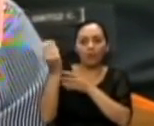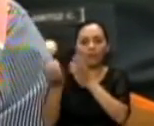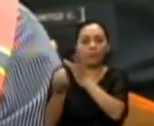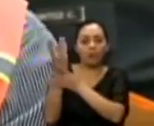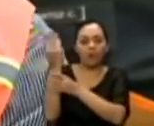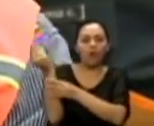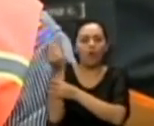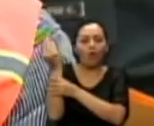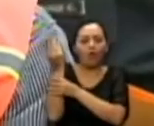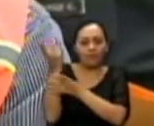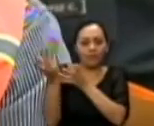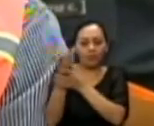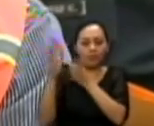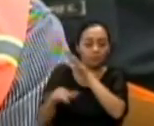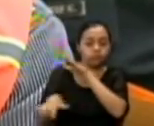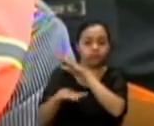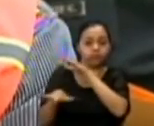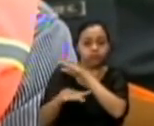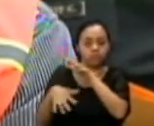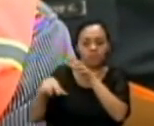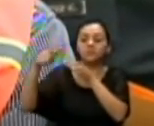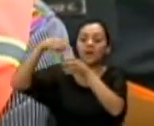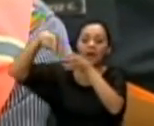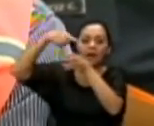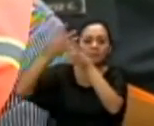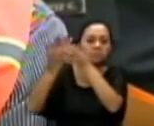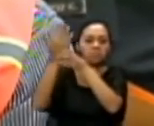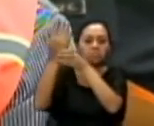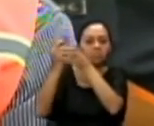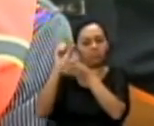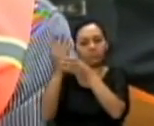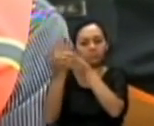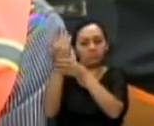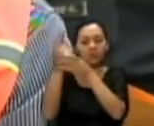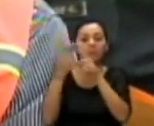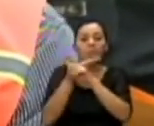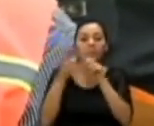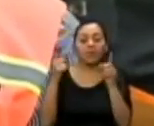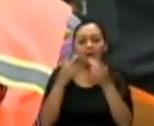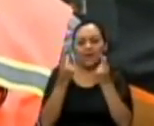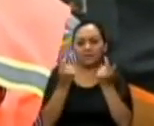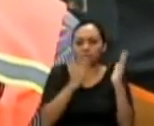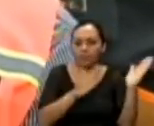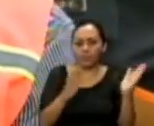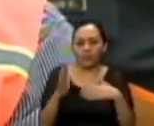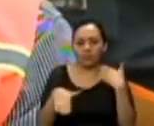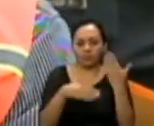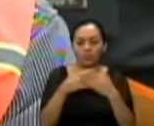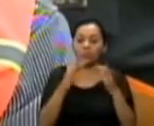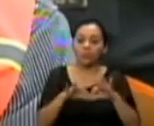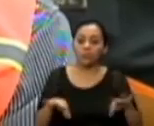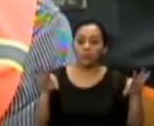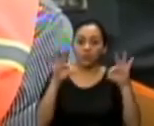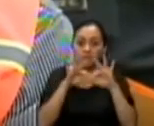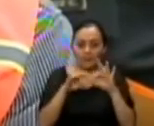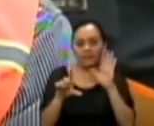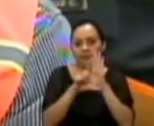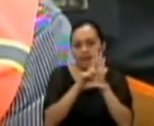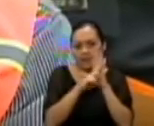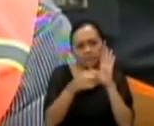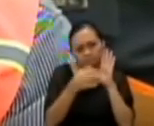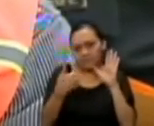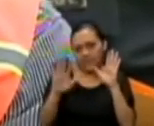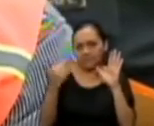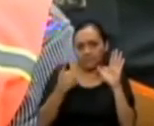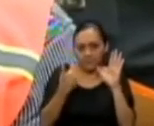intervalo de erosión los planes del ejecutivo están listos y es importante recalcar señor presidente que políticas públicas como por